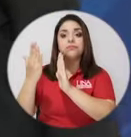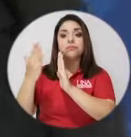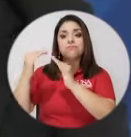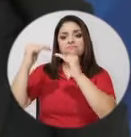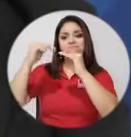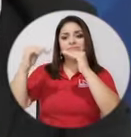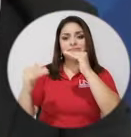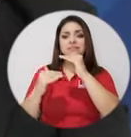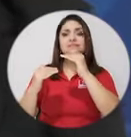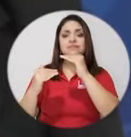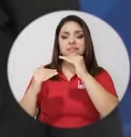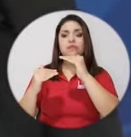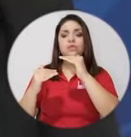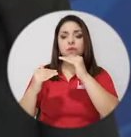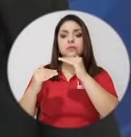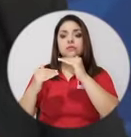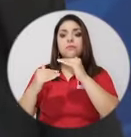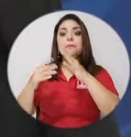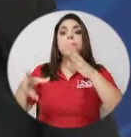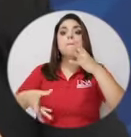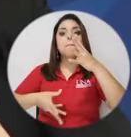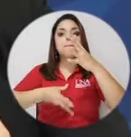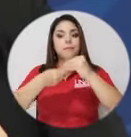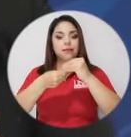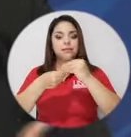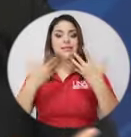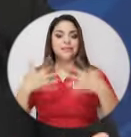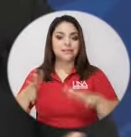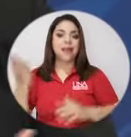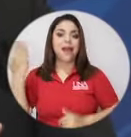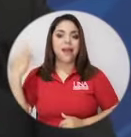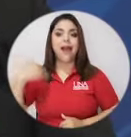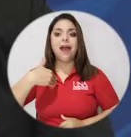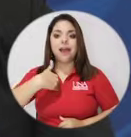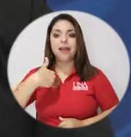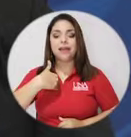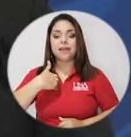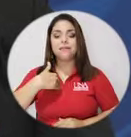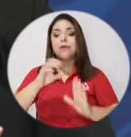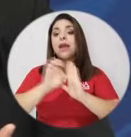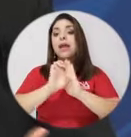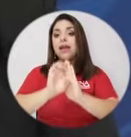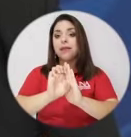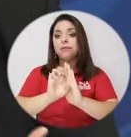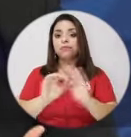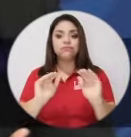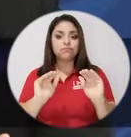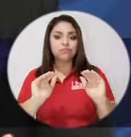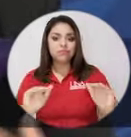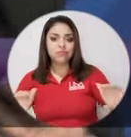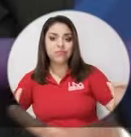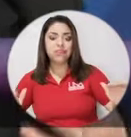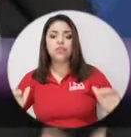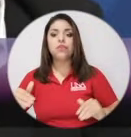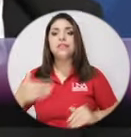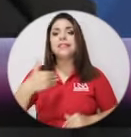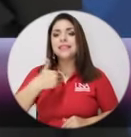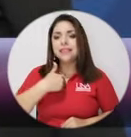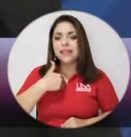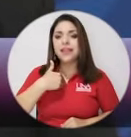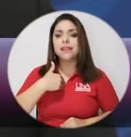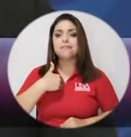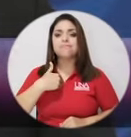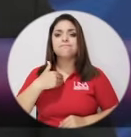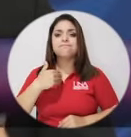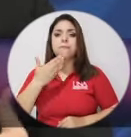brechas que se añaden a las que ya teníamos, porque, por ejemplo, si el niño tiene no solamente problemas de